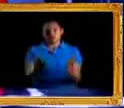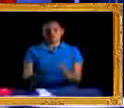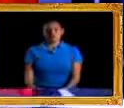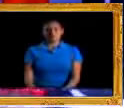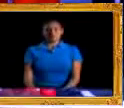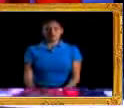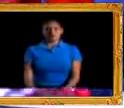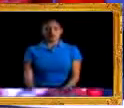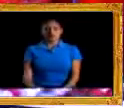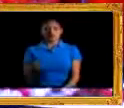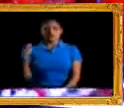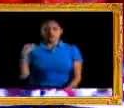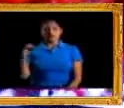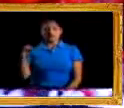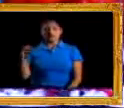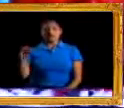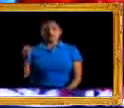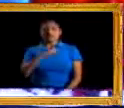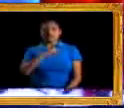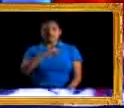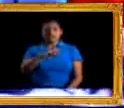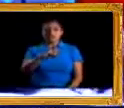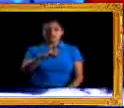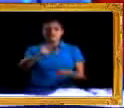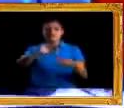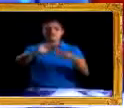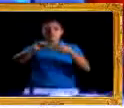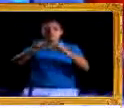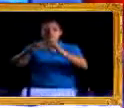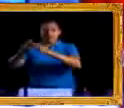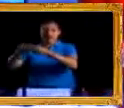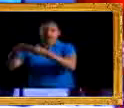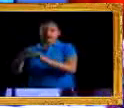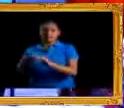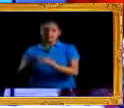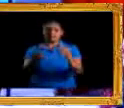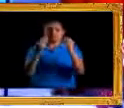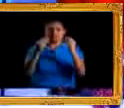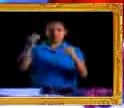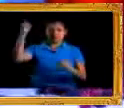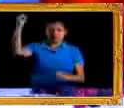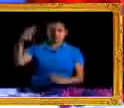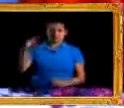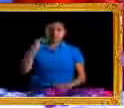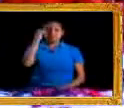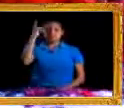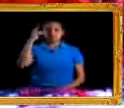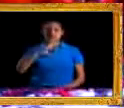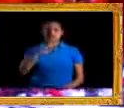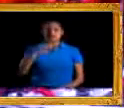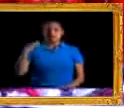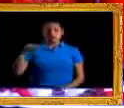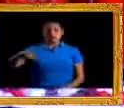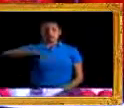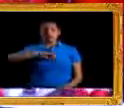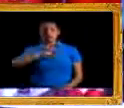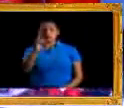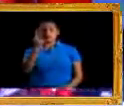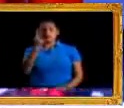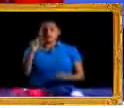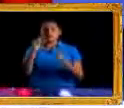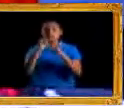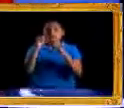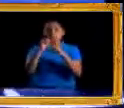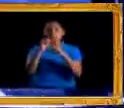fruto, hermano, y para que sean multiplicadas, hermano, las bendiciones que el Señor tiene para nosotros. Y una de las